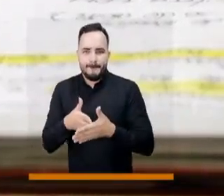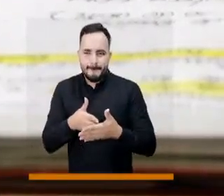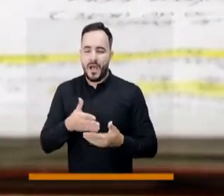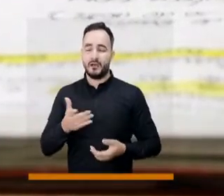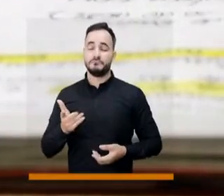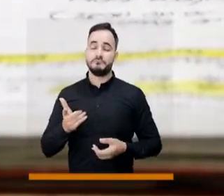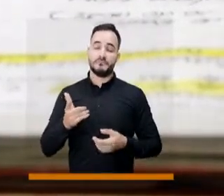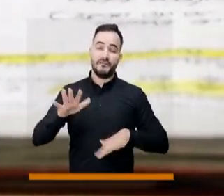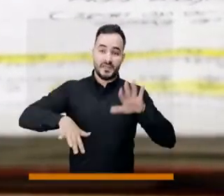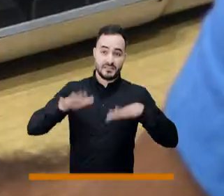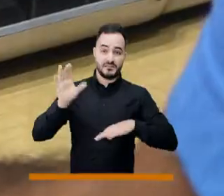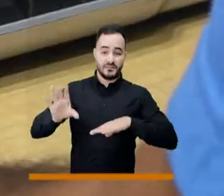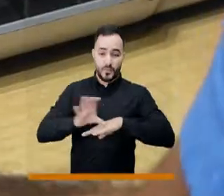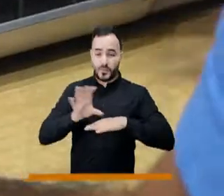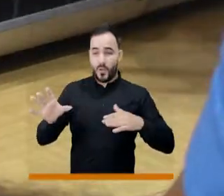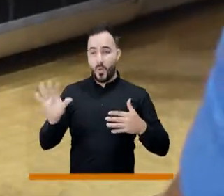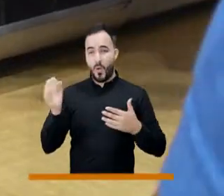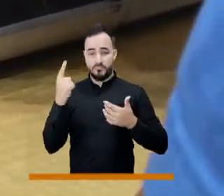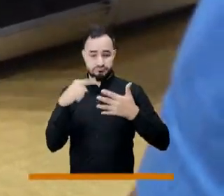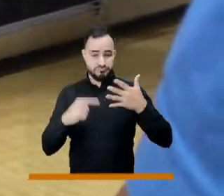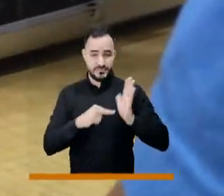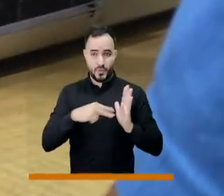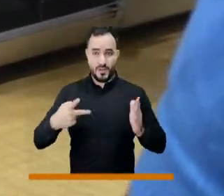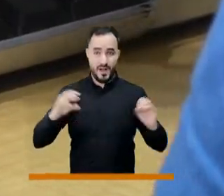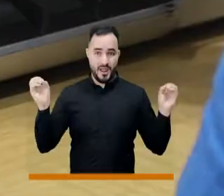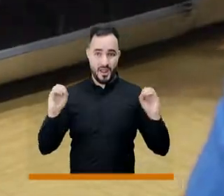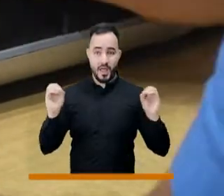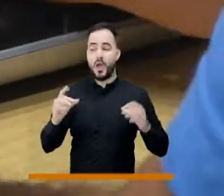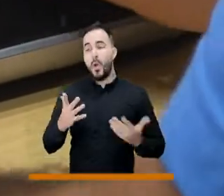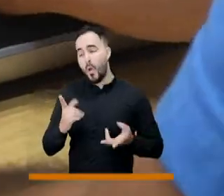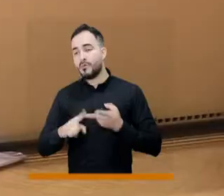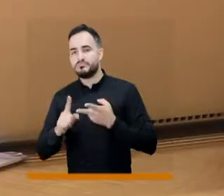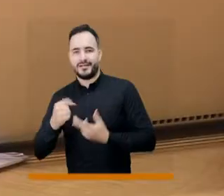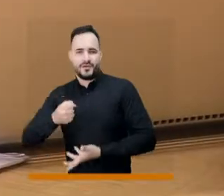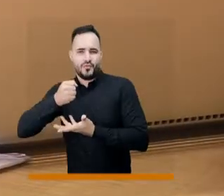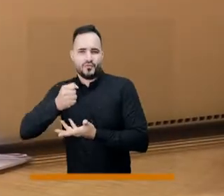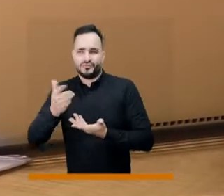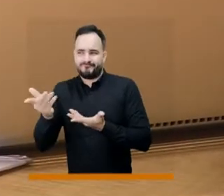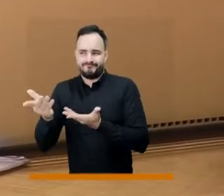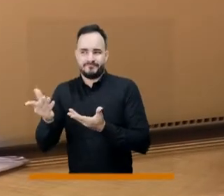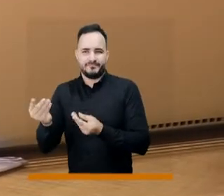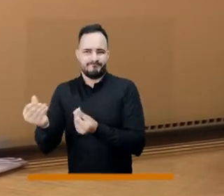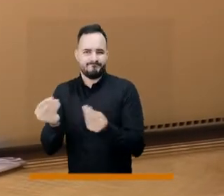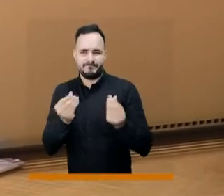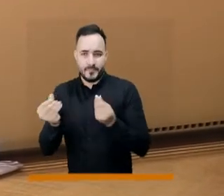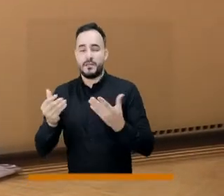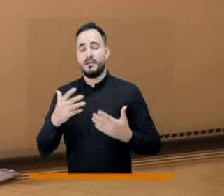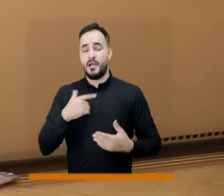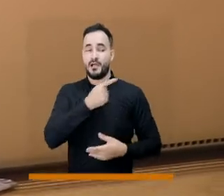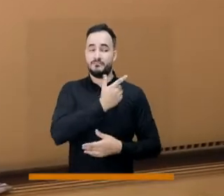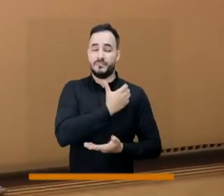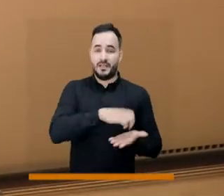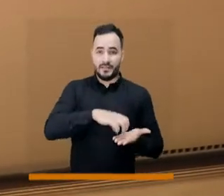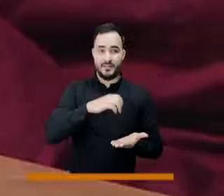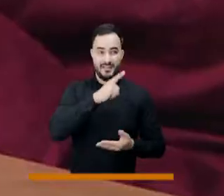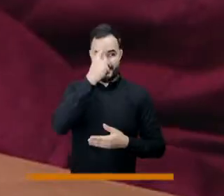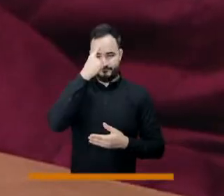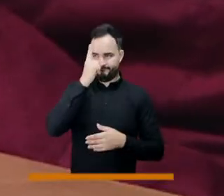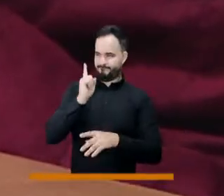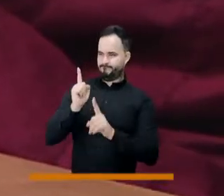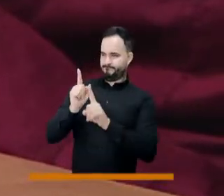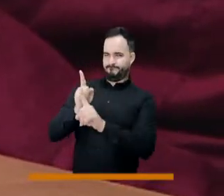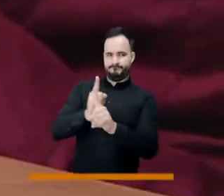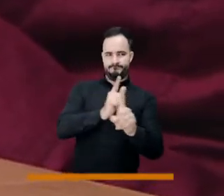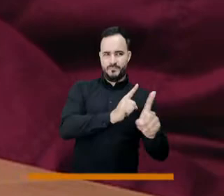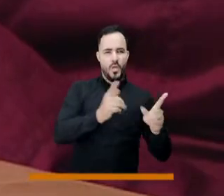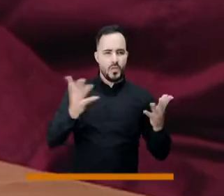ver con la falta de dispositivos, ¿cierto? Y la falta de recursos en general. Y por